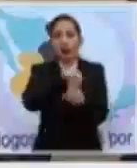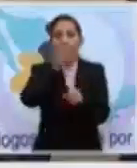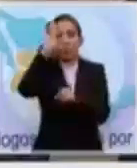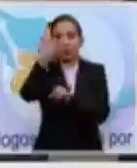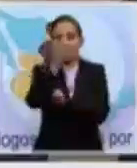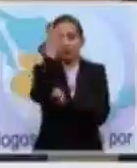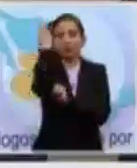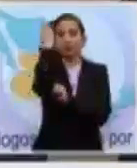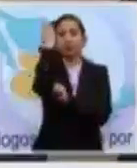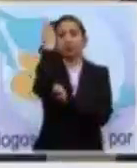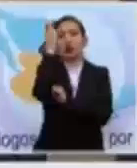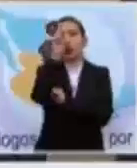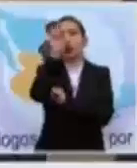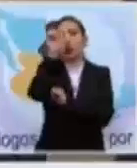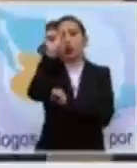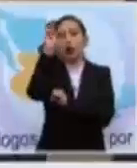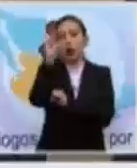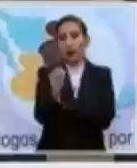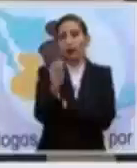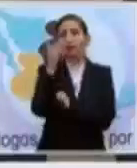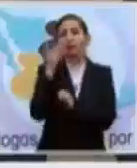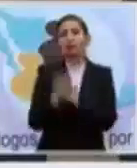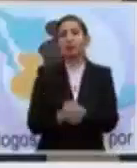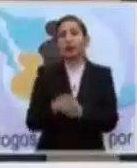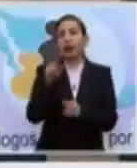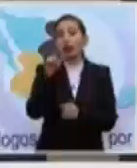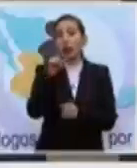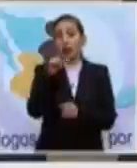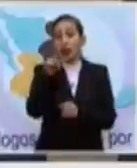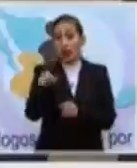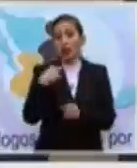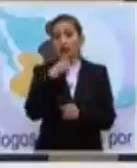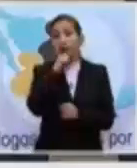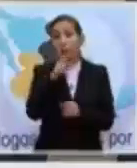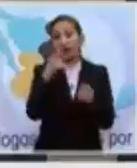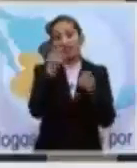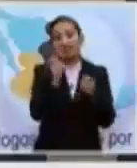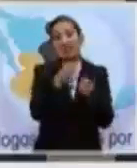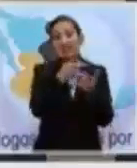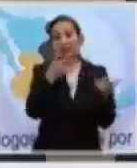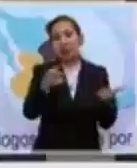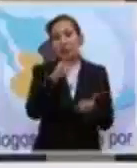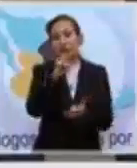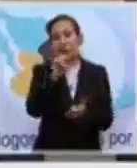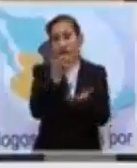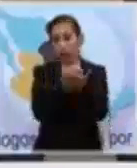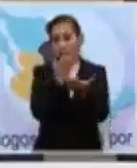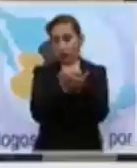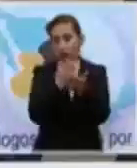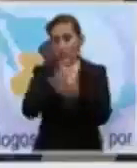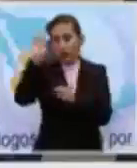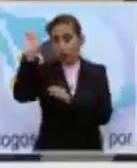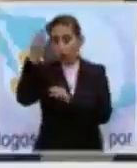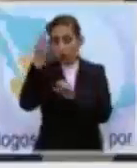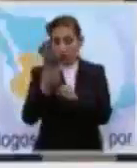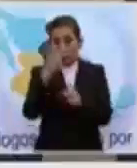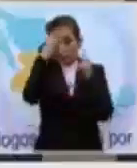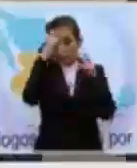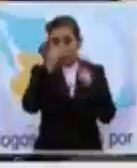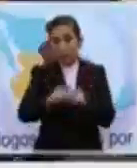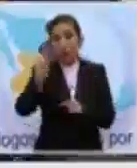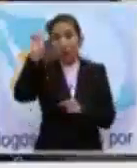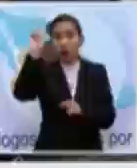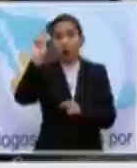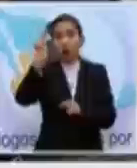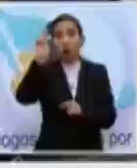Universidad Autónoma Metropolitana. Gustavo Leal Fernández, les cuento parte de sus semblances, doctor en Economía por la Universidad